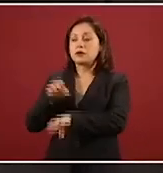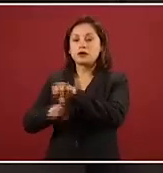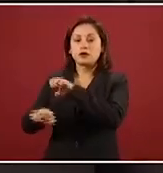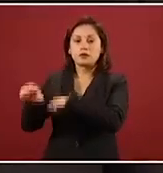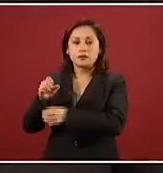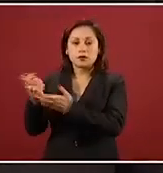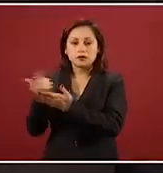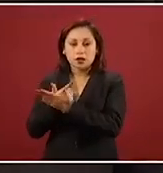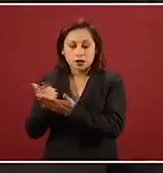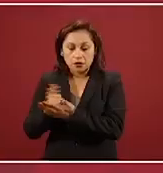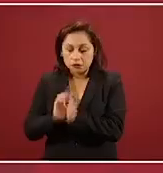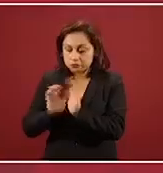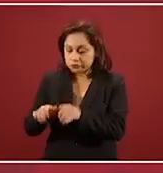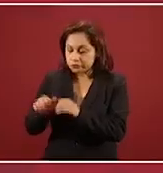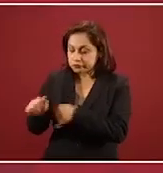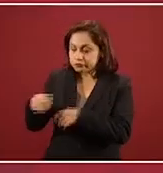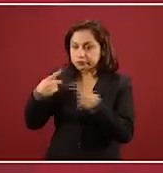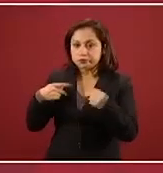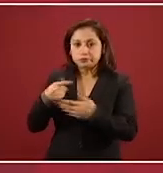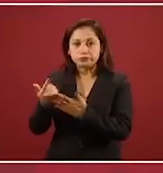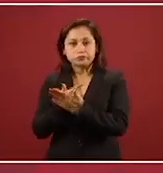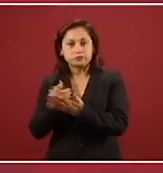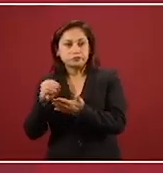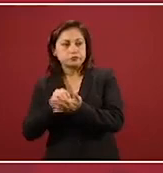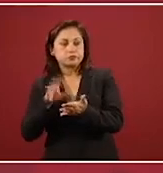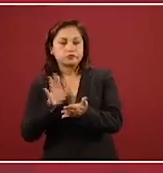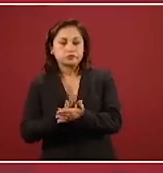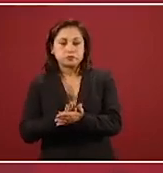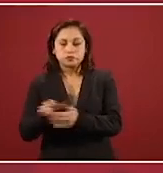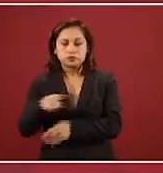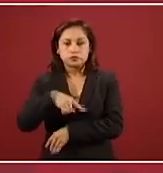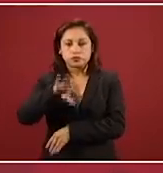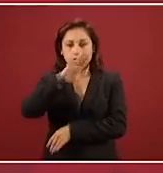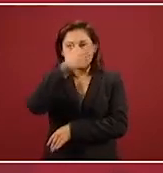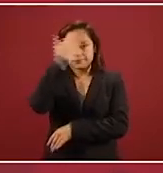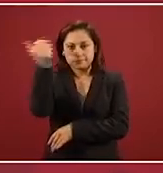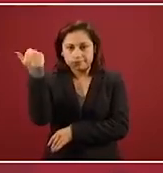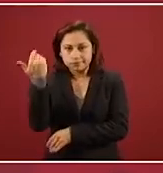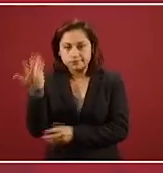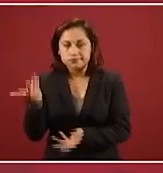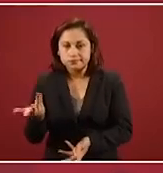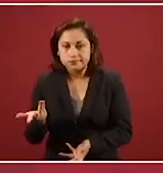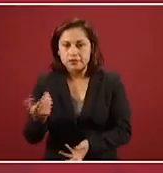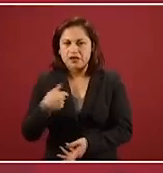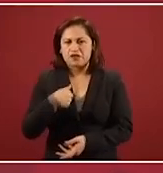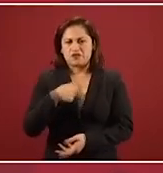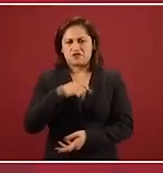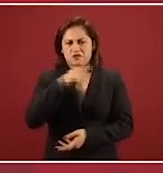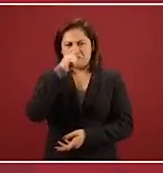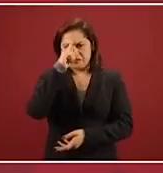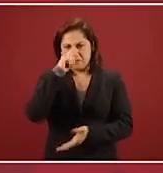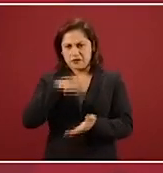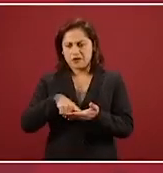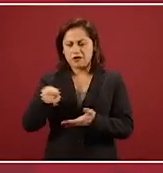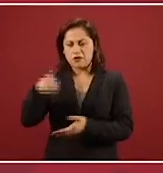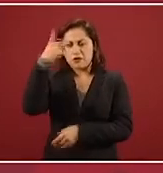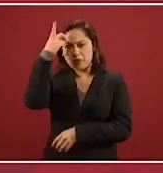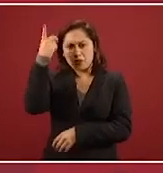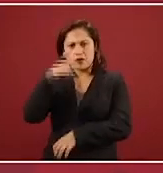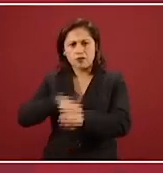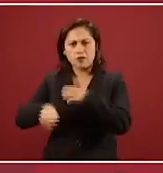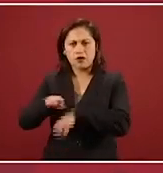hagan estos trucos que afecten a sus trabajadores. En fin, vamos a tratar ese tema.